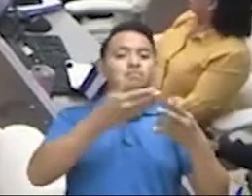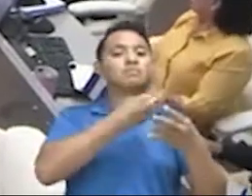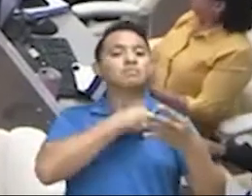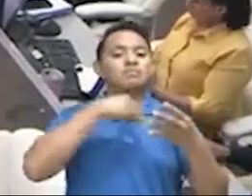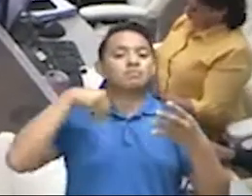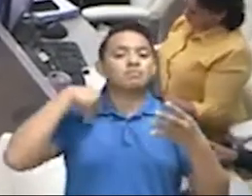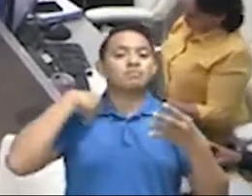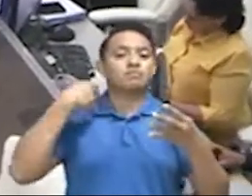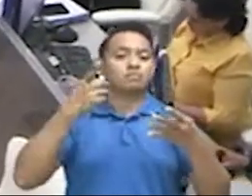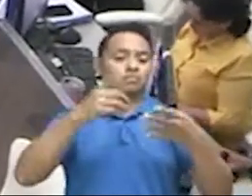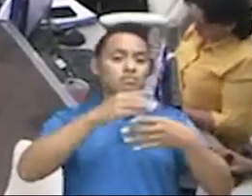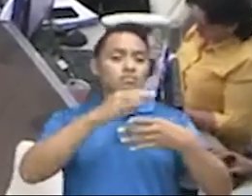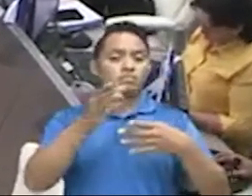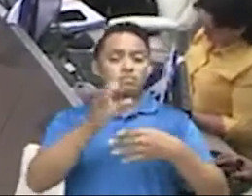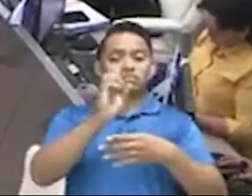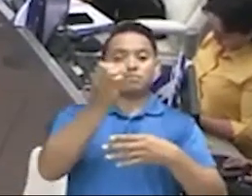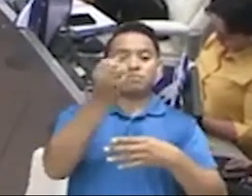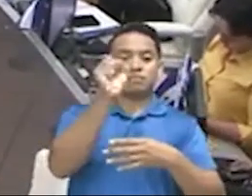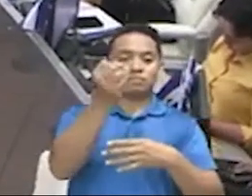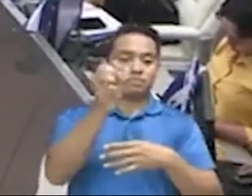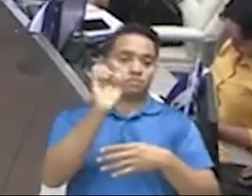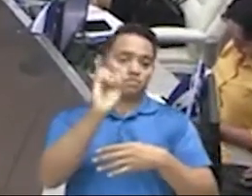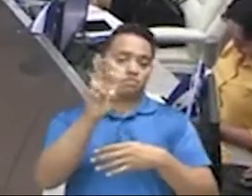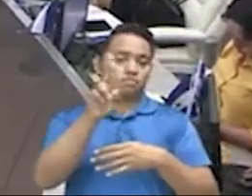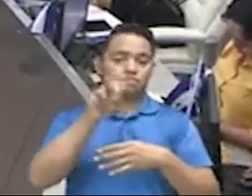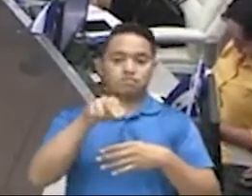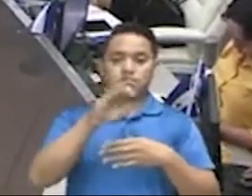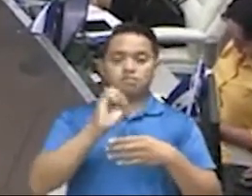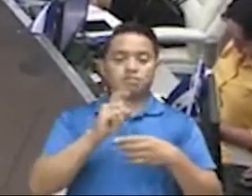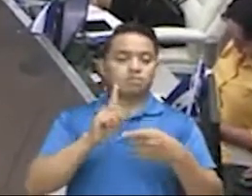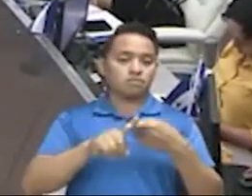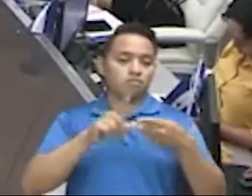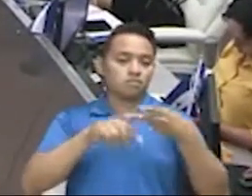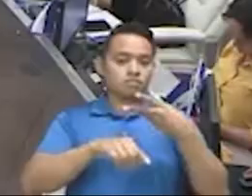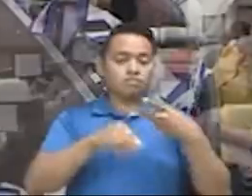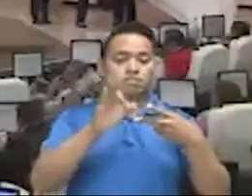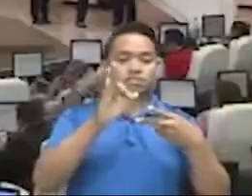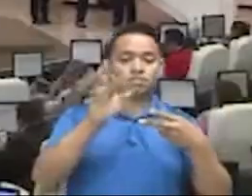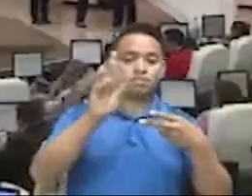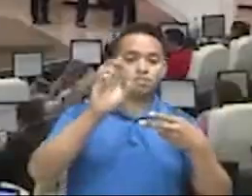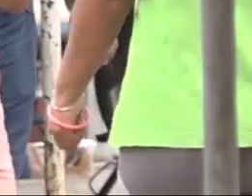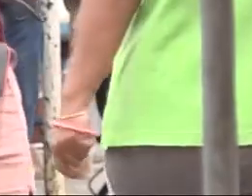Según estadísticas, desde el 2007 a la fecha se han realizado